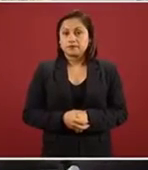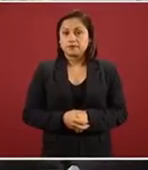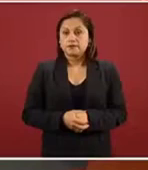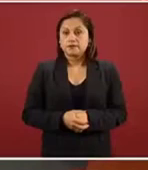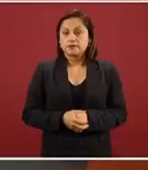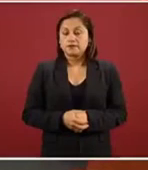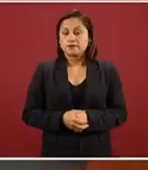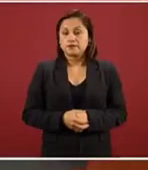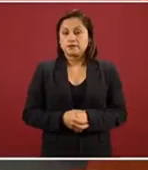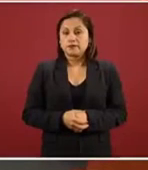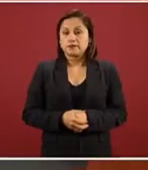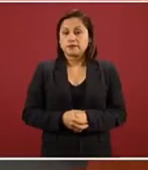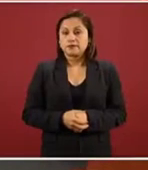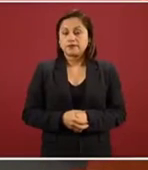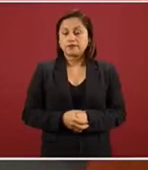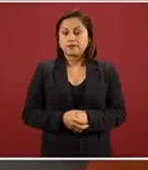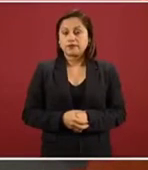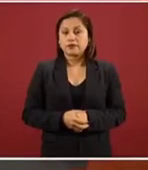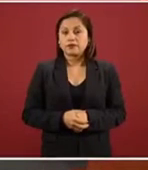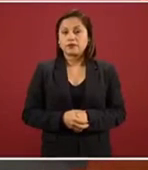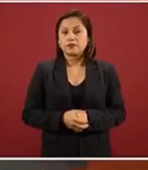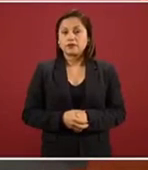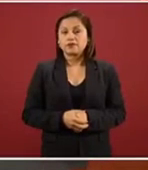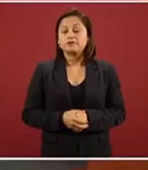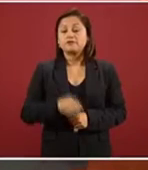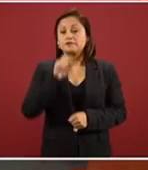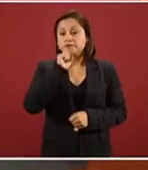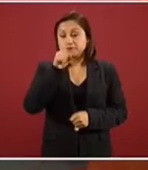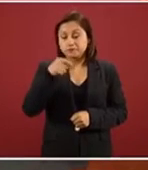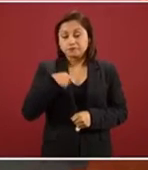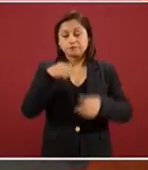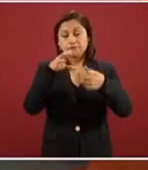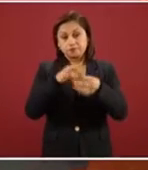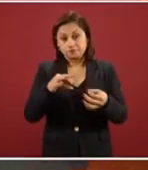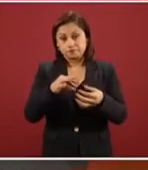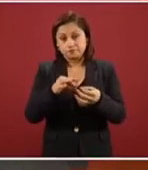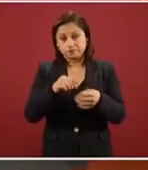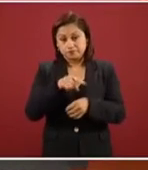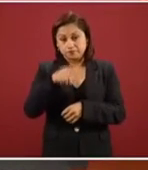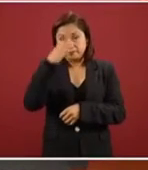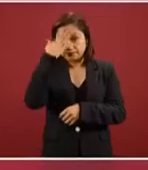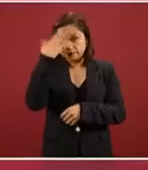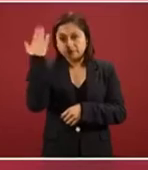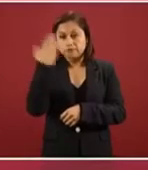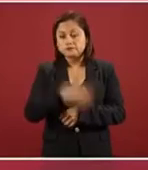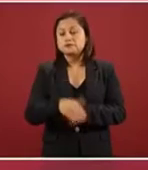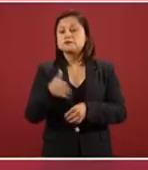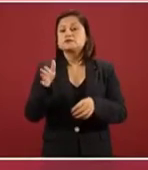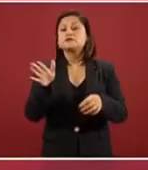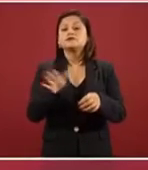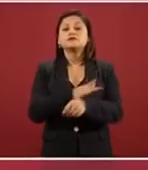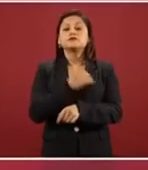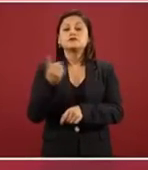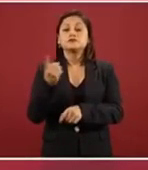Quiero comentarles que por la austeridad, por la disciplina,